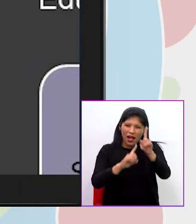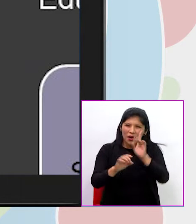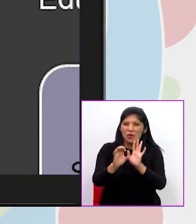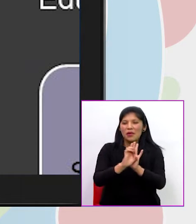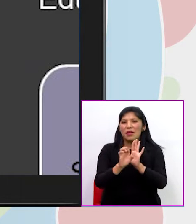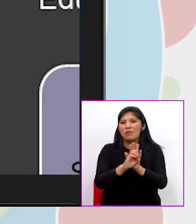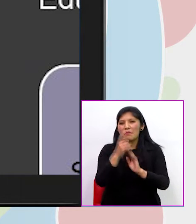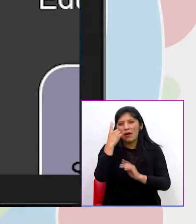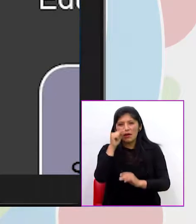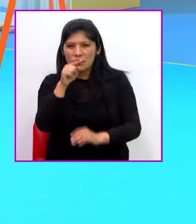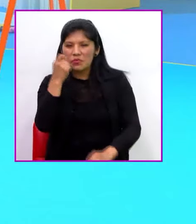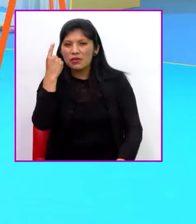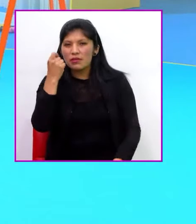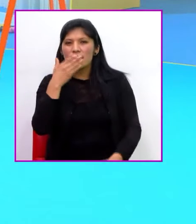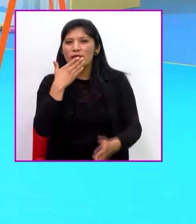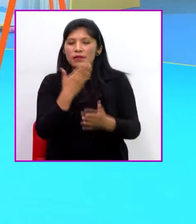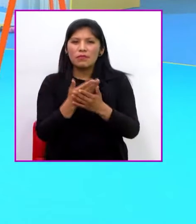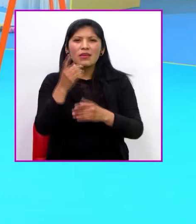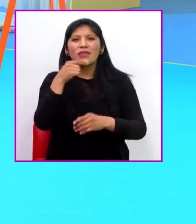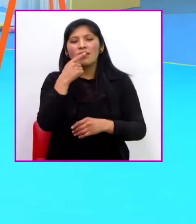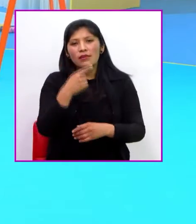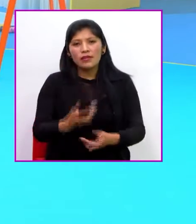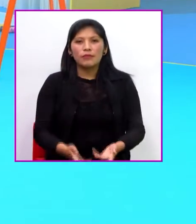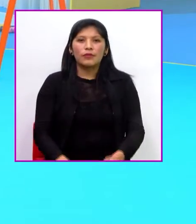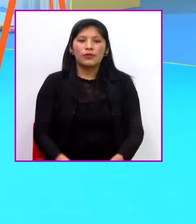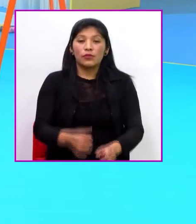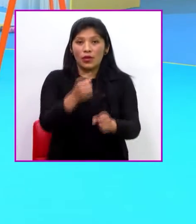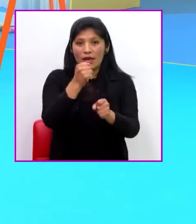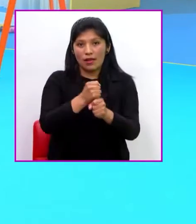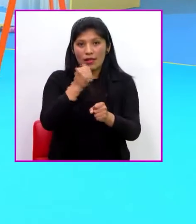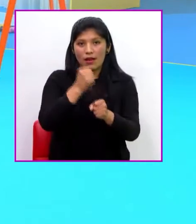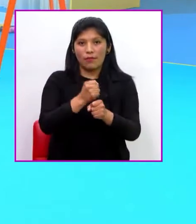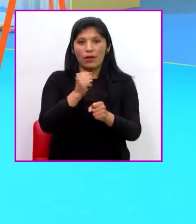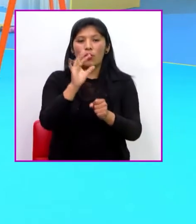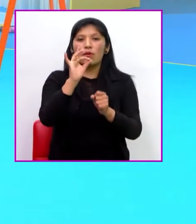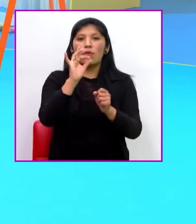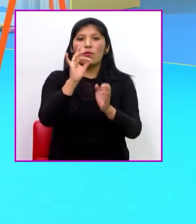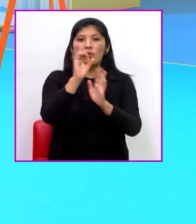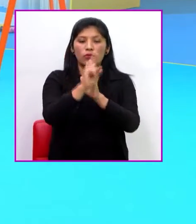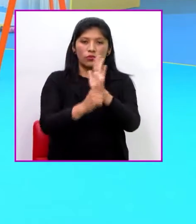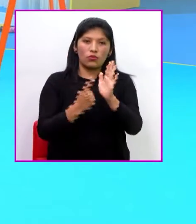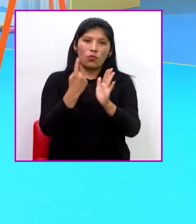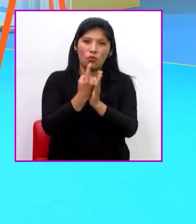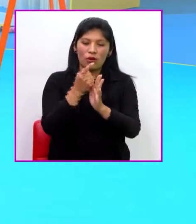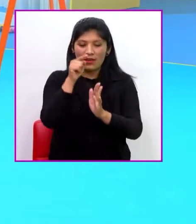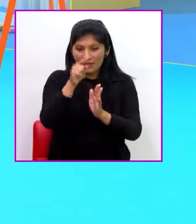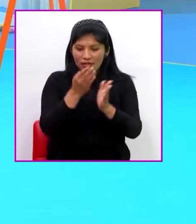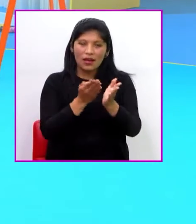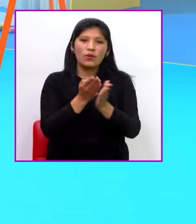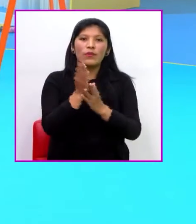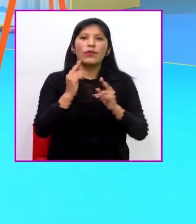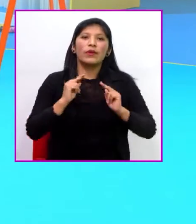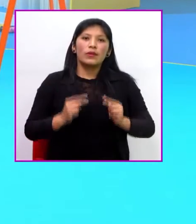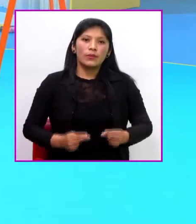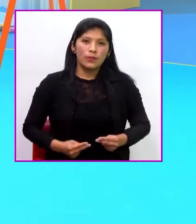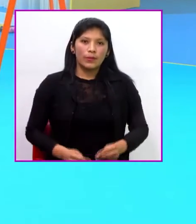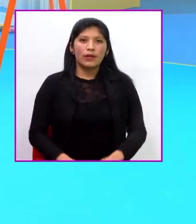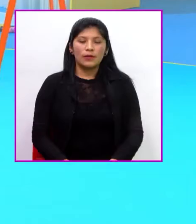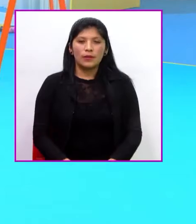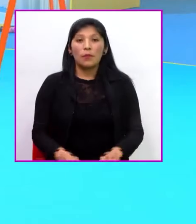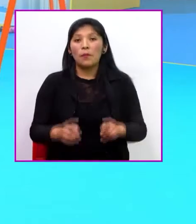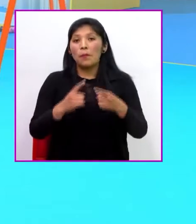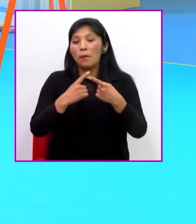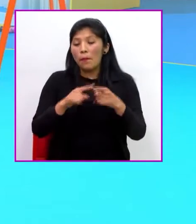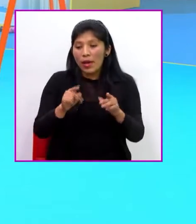que tú puedas darte cuenta, encontramos el trabajo de 8 horas. Ese es un derecho humano, el trabajo, pero